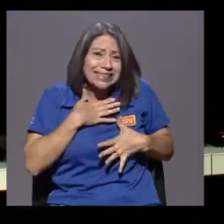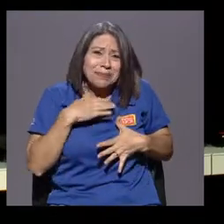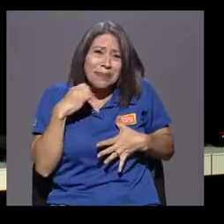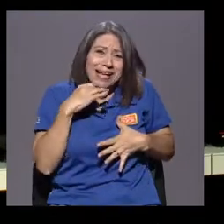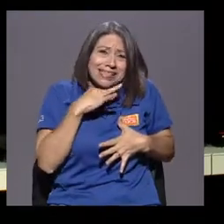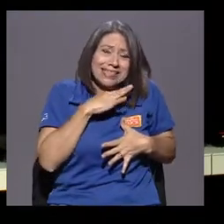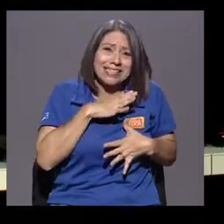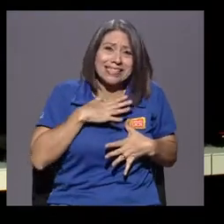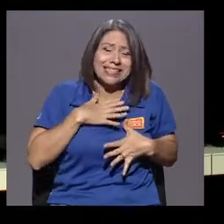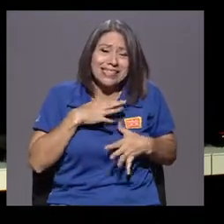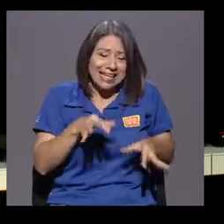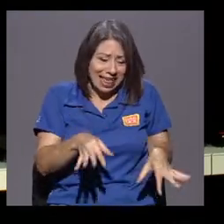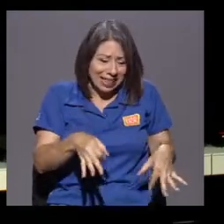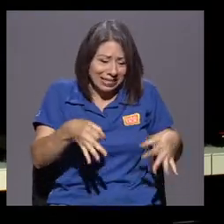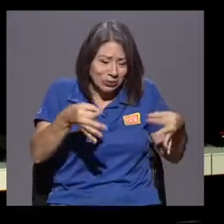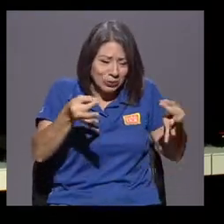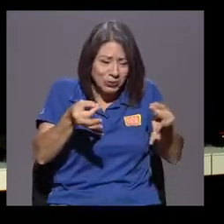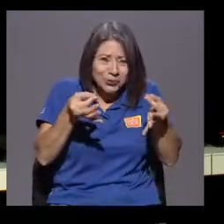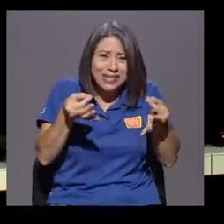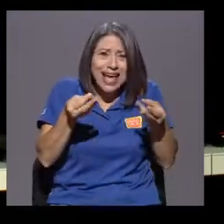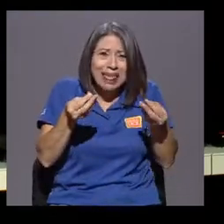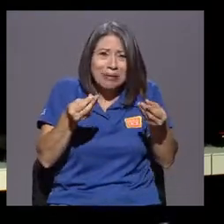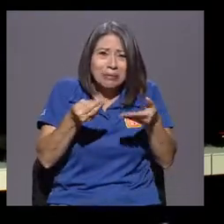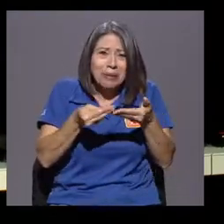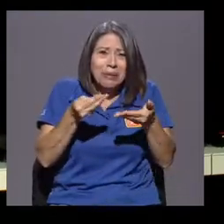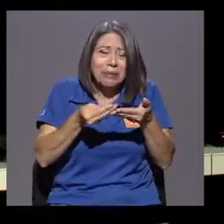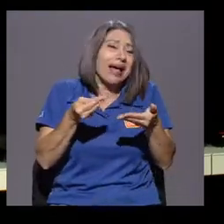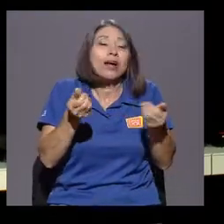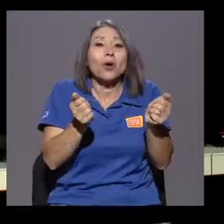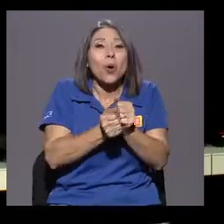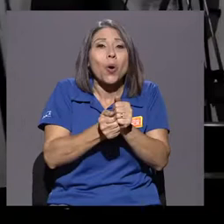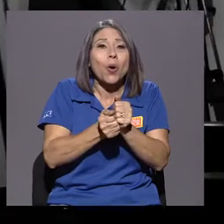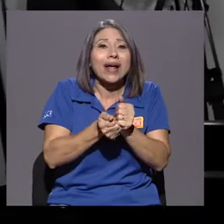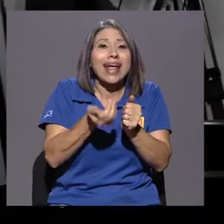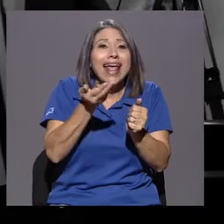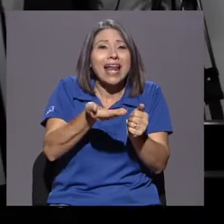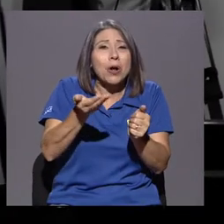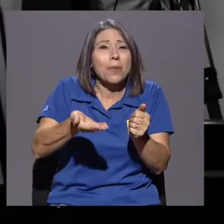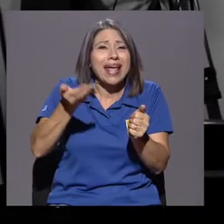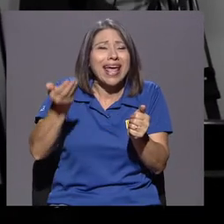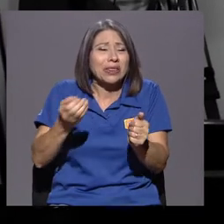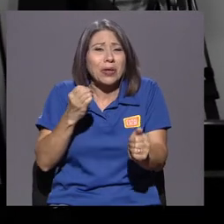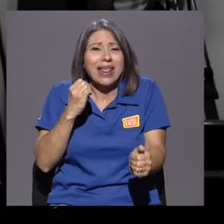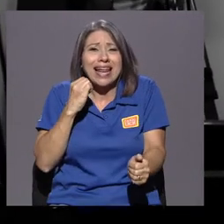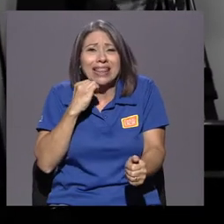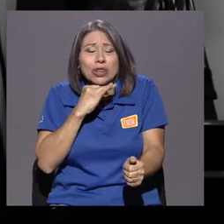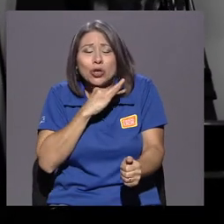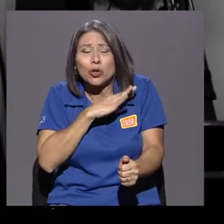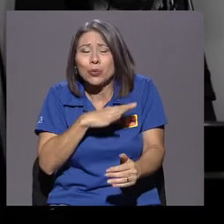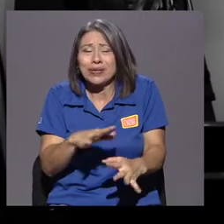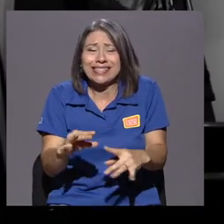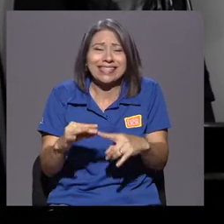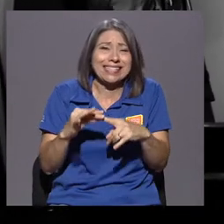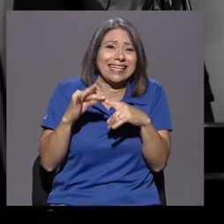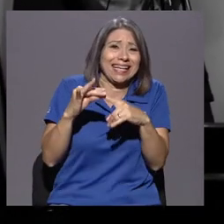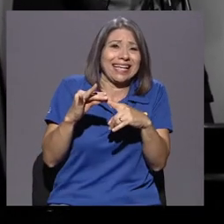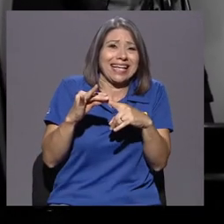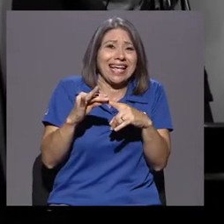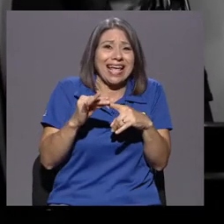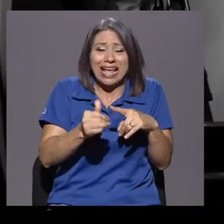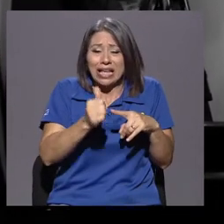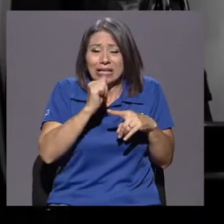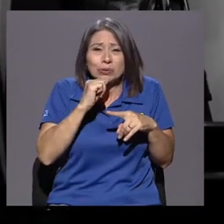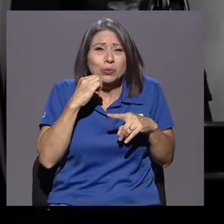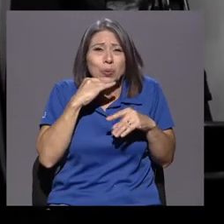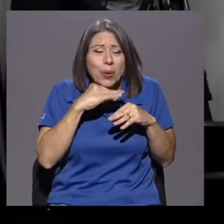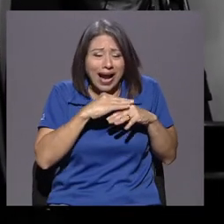con el objeto por antonomasia de la inmundicia es decir un caño sin peor que eso solo un tanque séptico